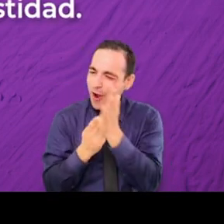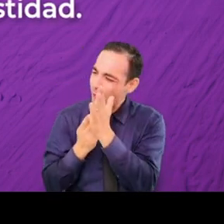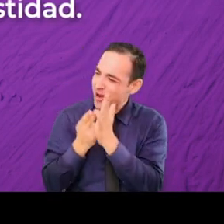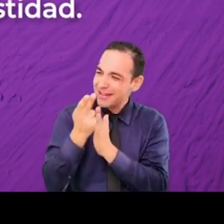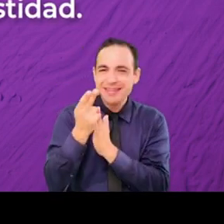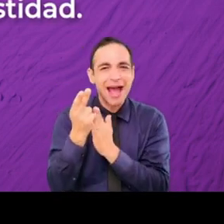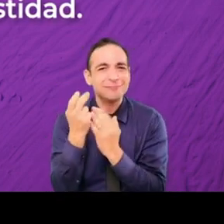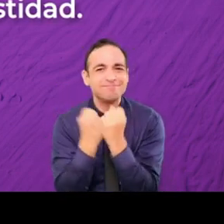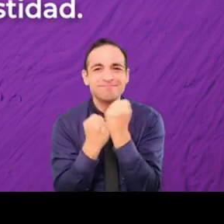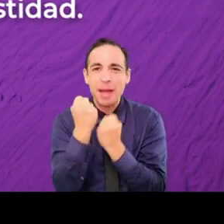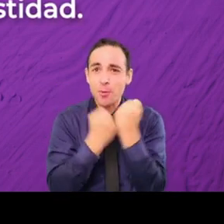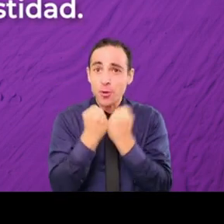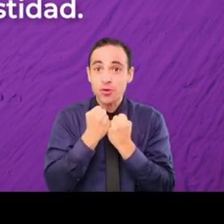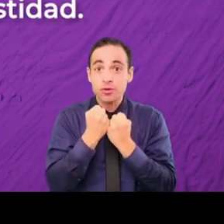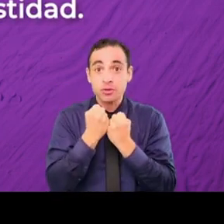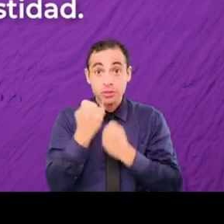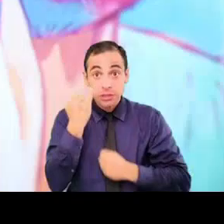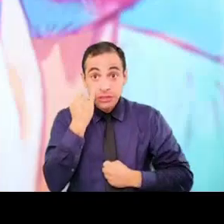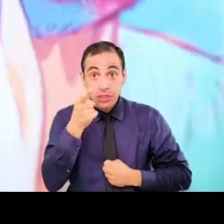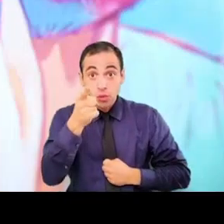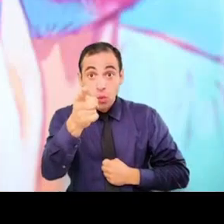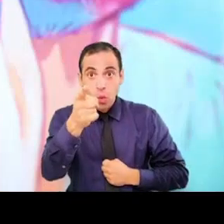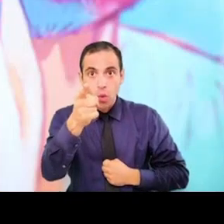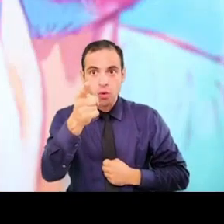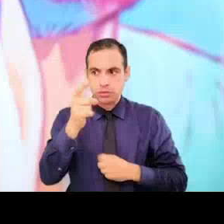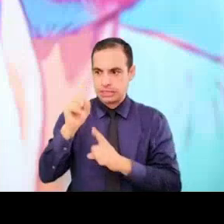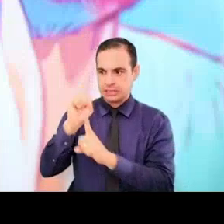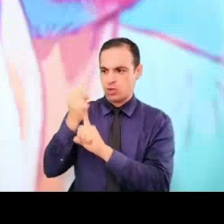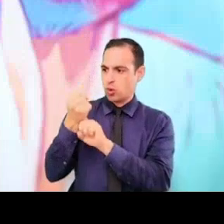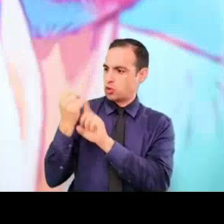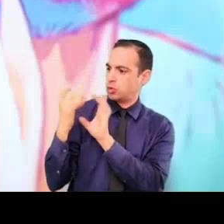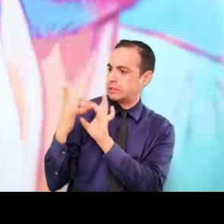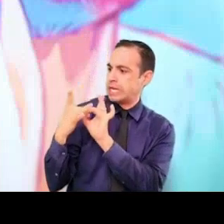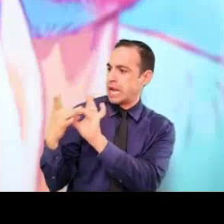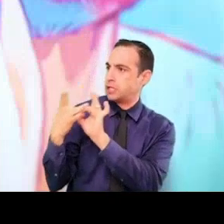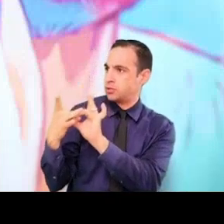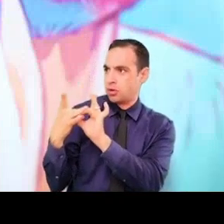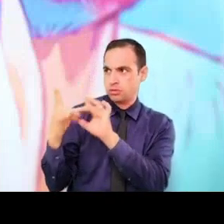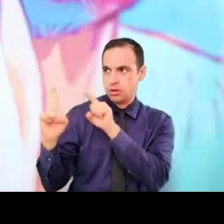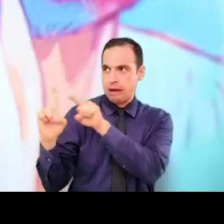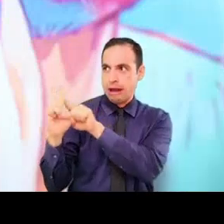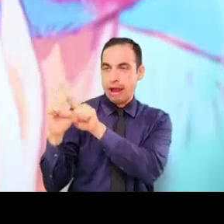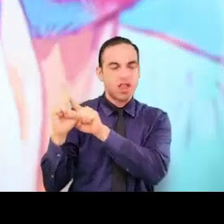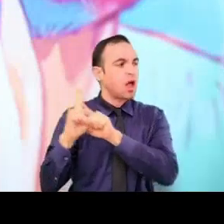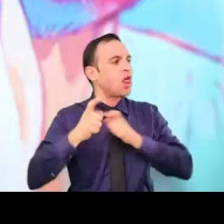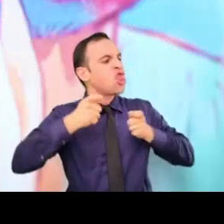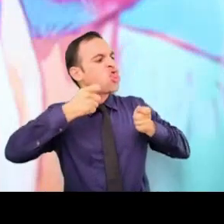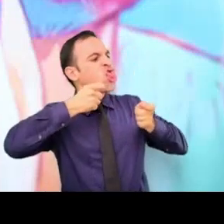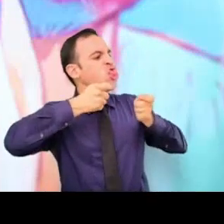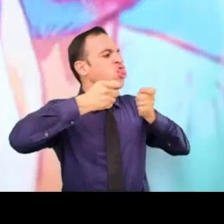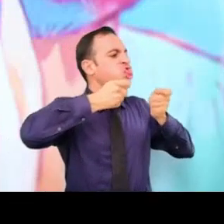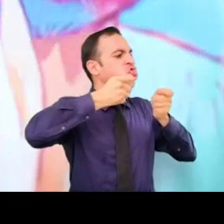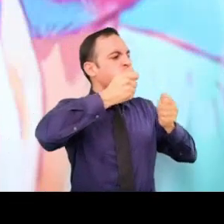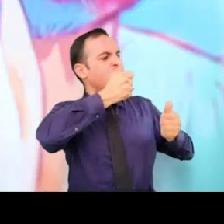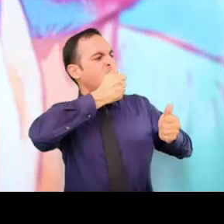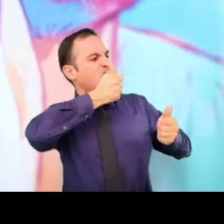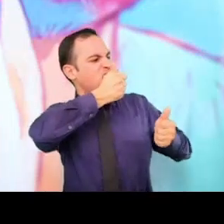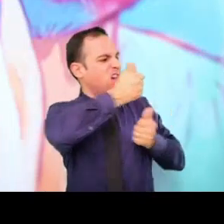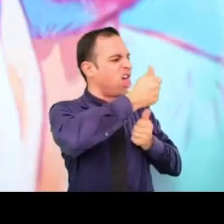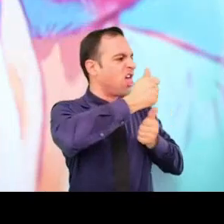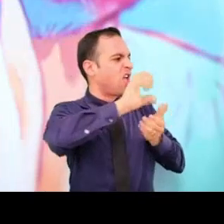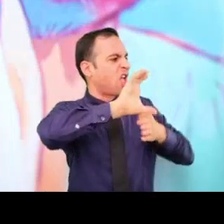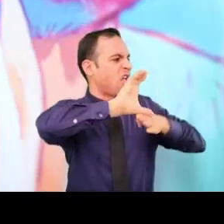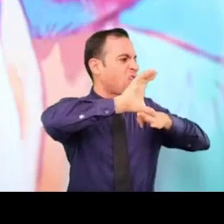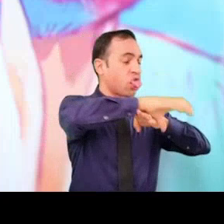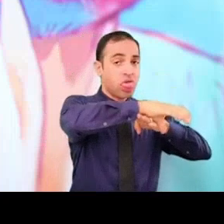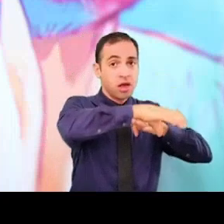apoyo y honestidad Si una persona se encuentra en una relación donde una de las dos partes ejerce control